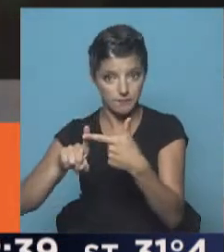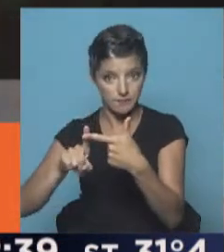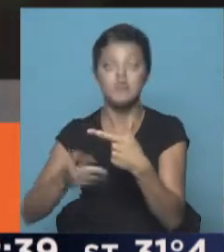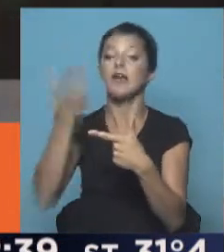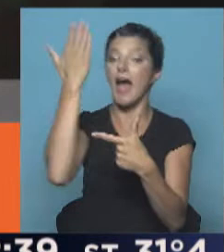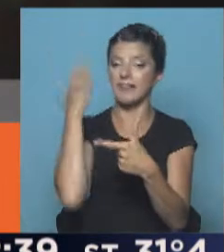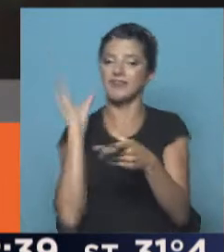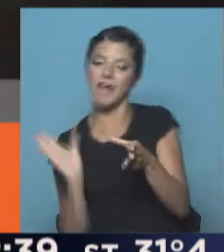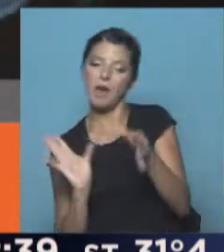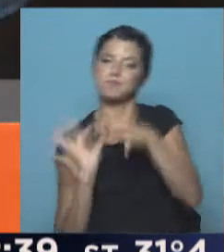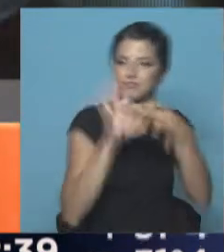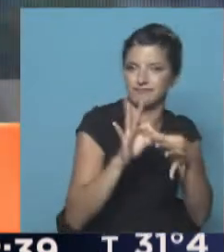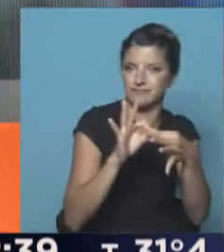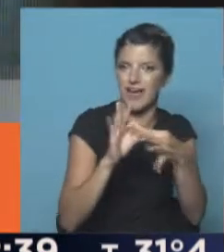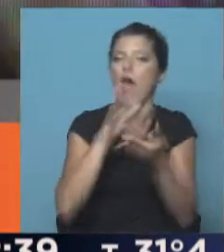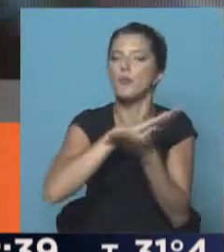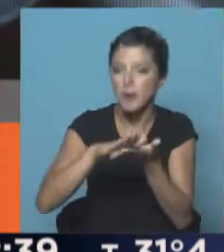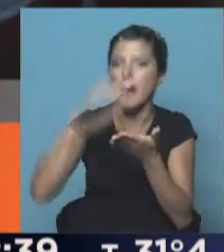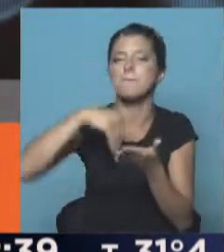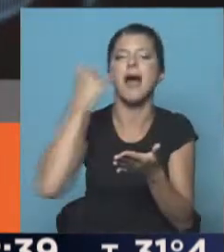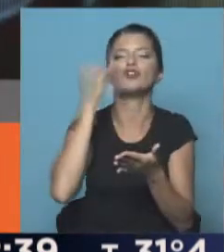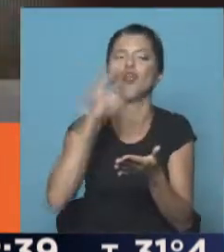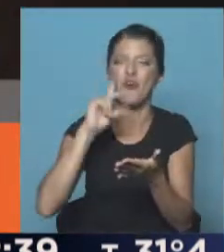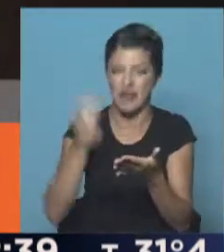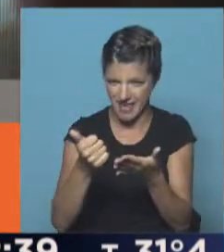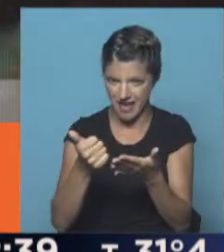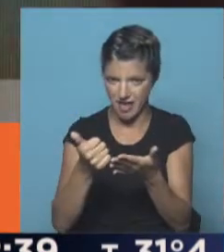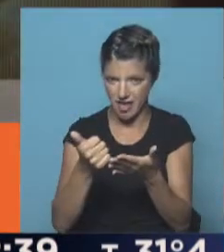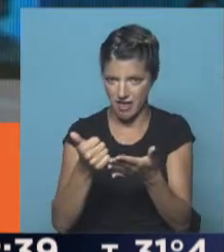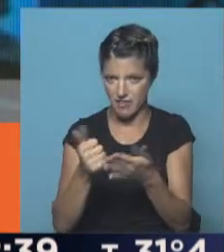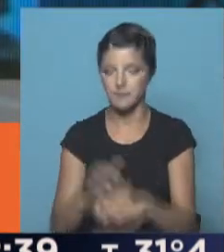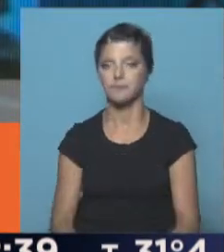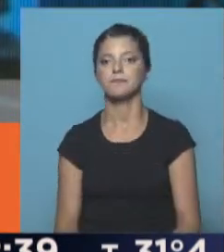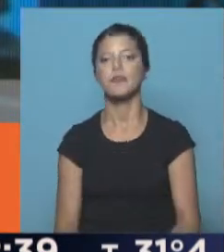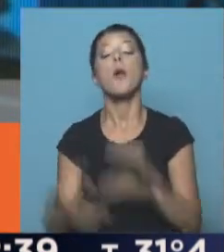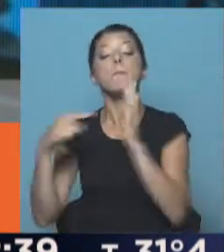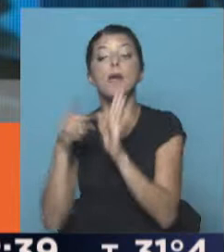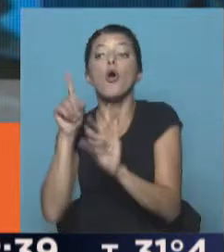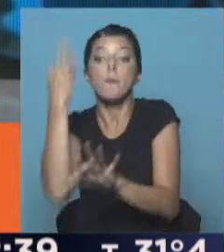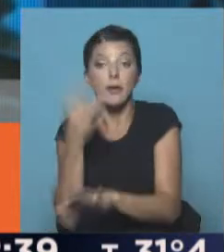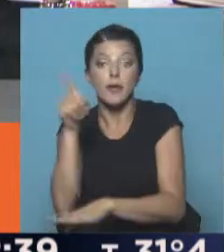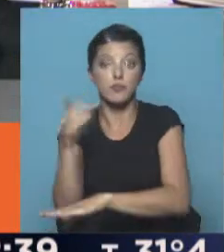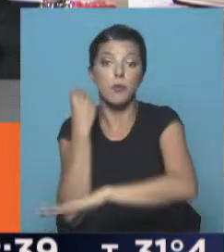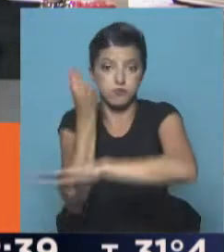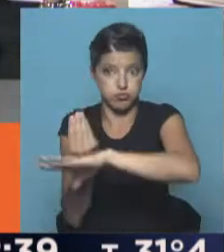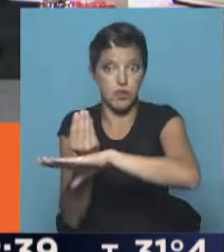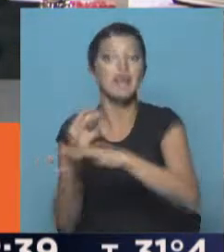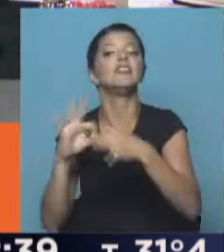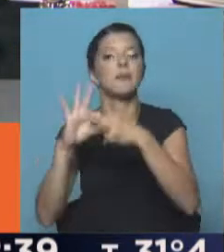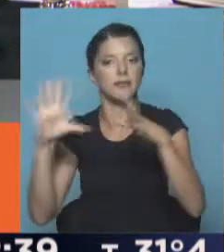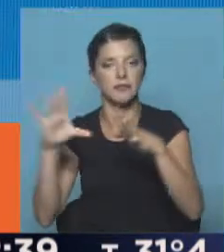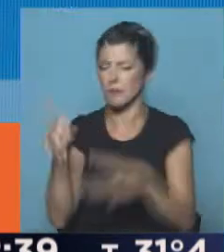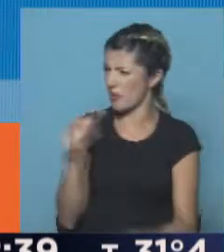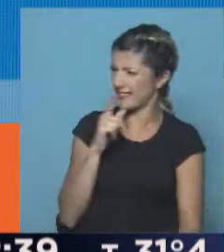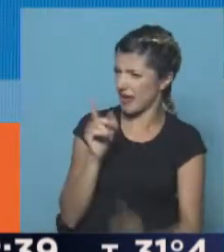de nueva mayoría de la coalición del gobierno pero eso no significa que él no siga siendo independiente y puede gustarles